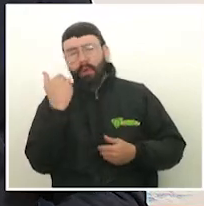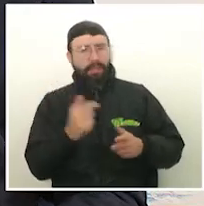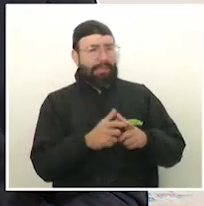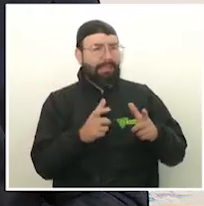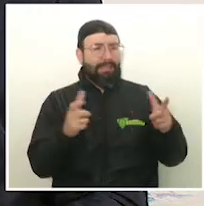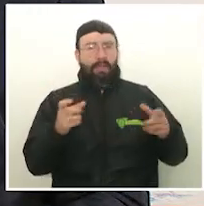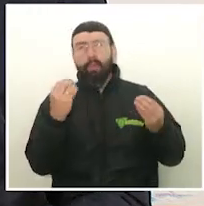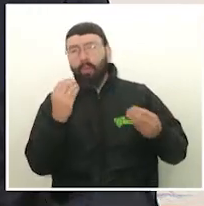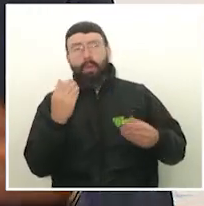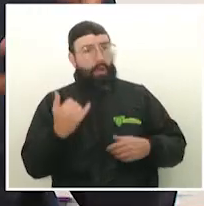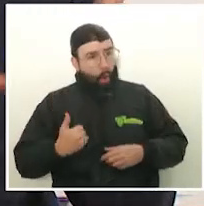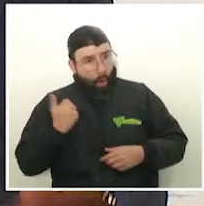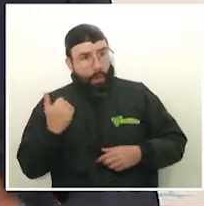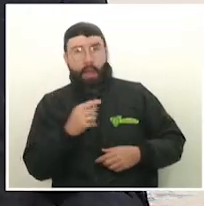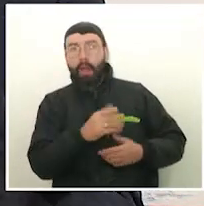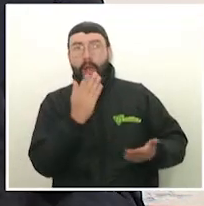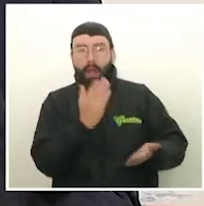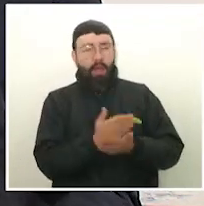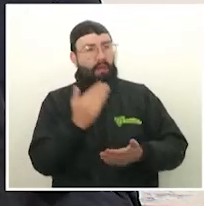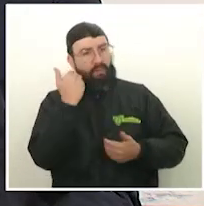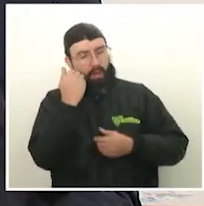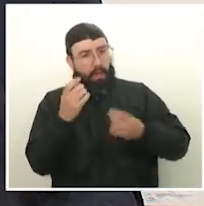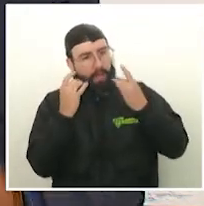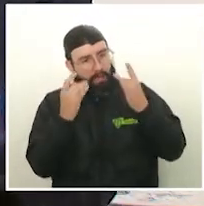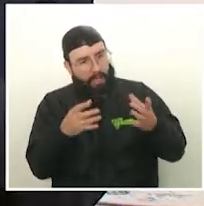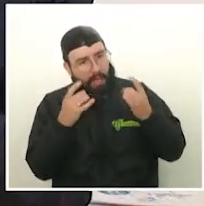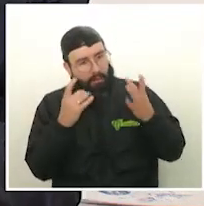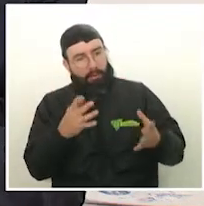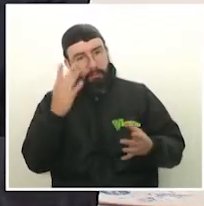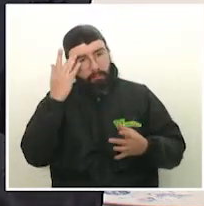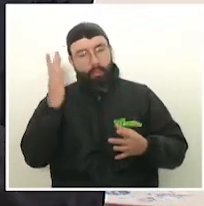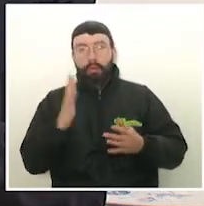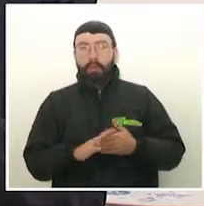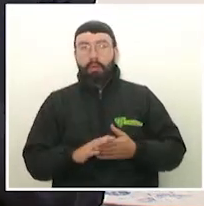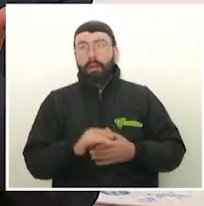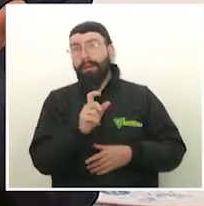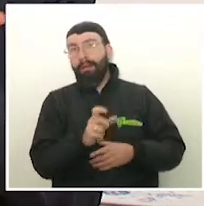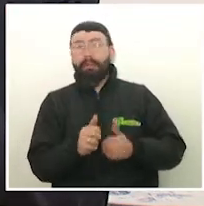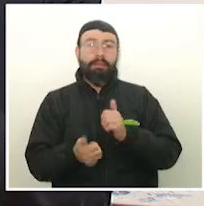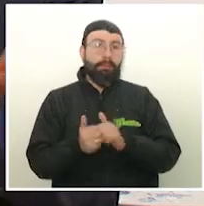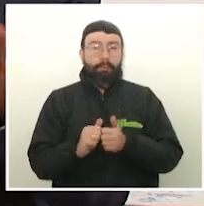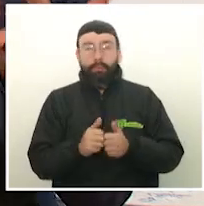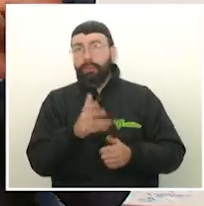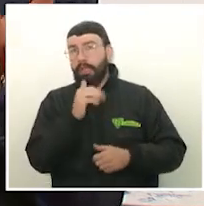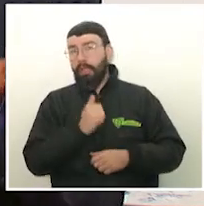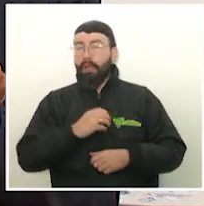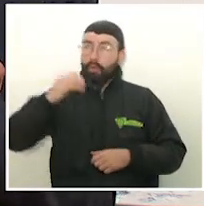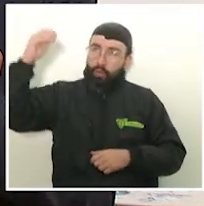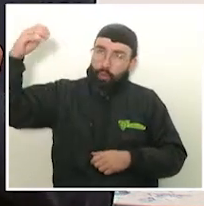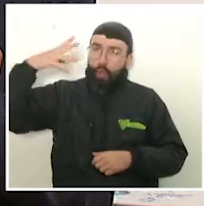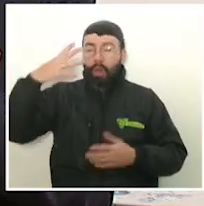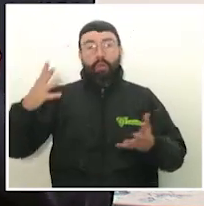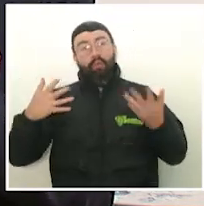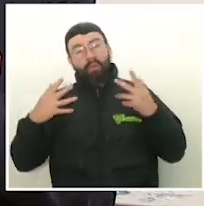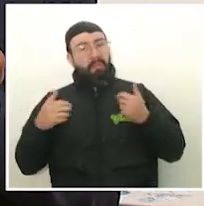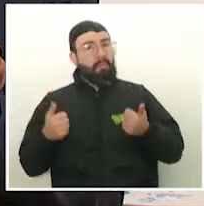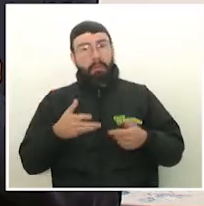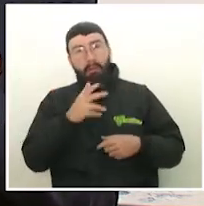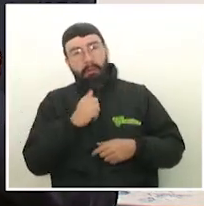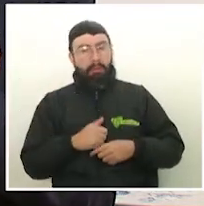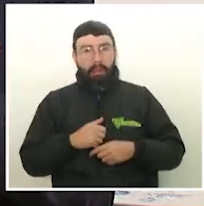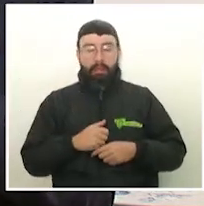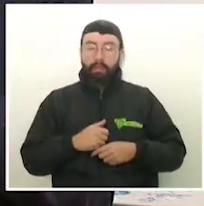viendo personas más jóvenes con enfermedades tan graves? No hay deporte, no hay buen sol, no se hidratan bien.